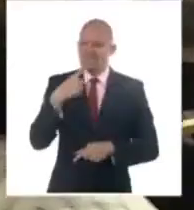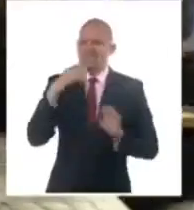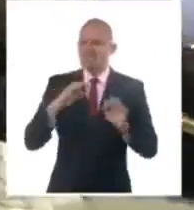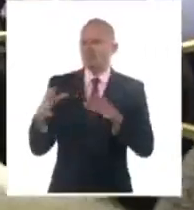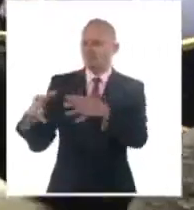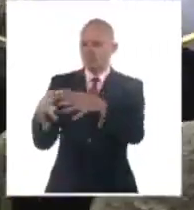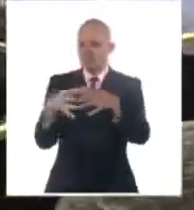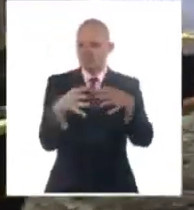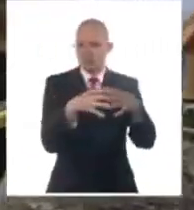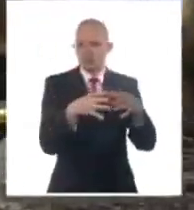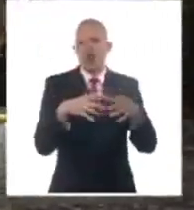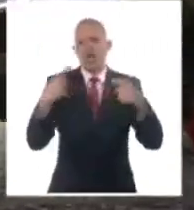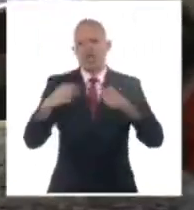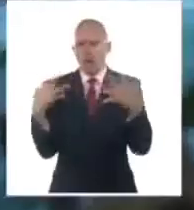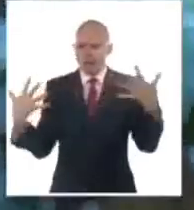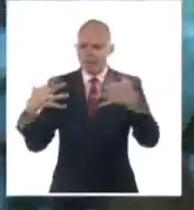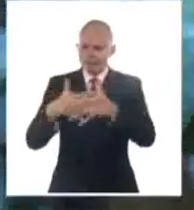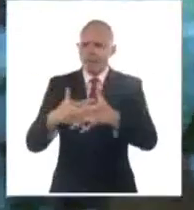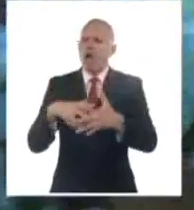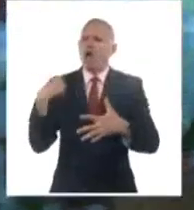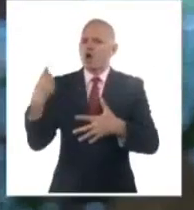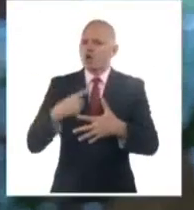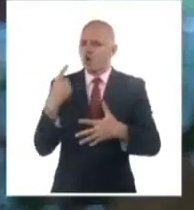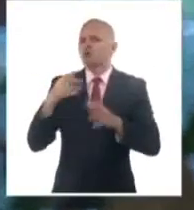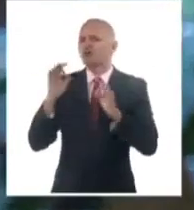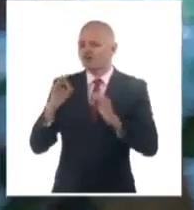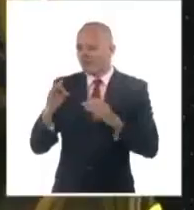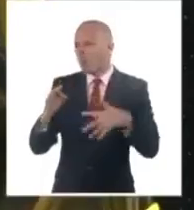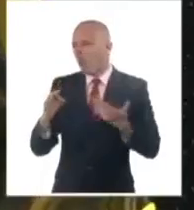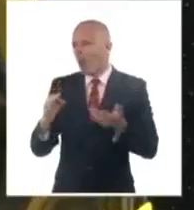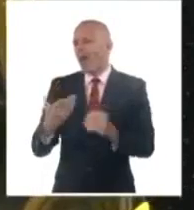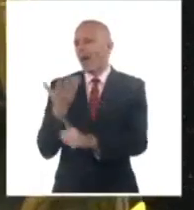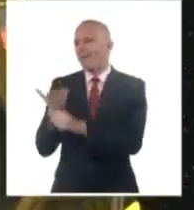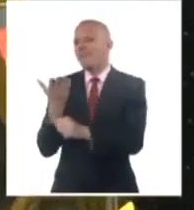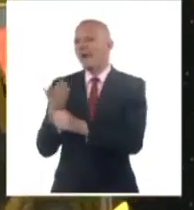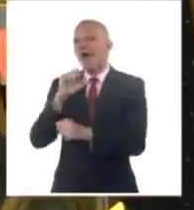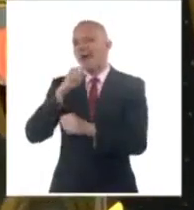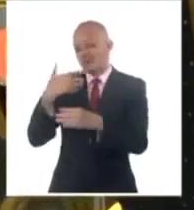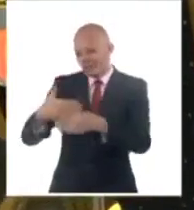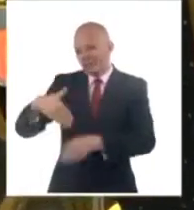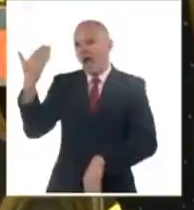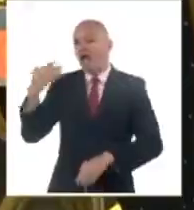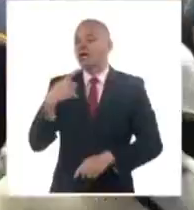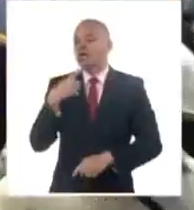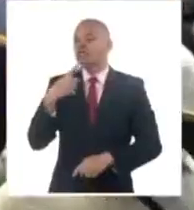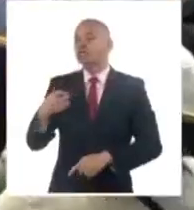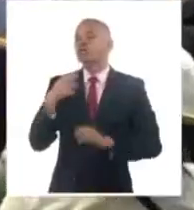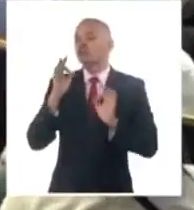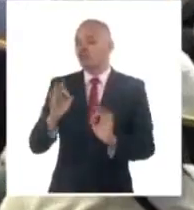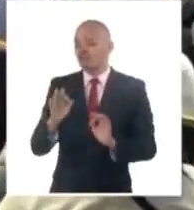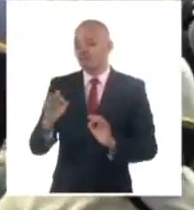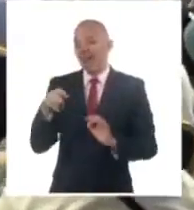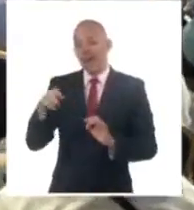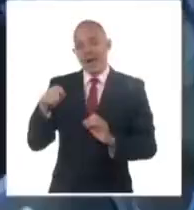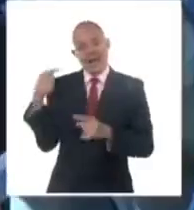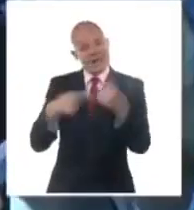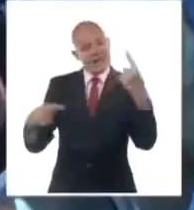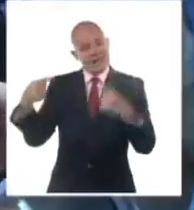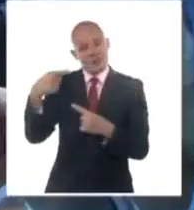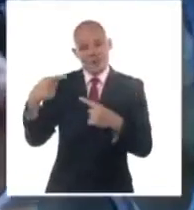en Estados Unidos y el enfrentamiento al bloqueo. Se trata, aseguraron, de un combate contra el mismo enemigo, el imperialismo.